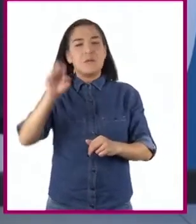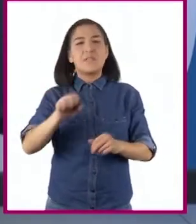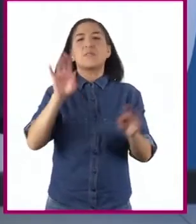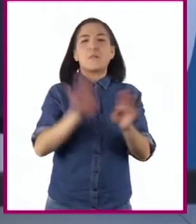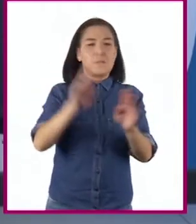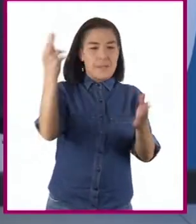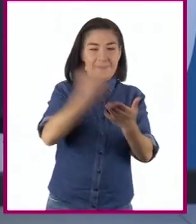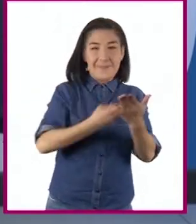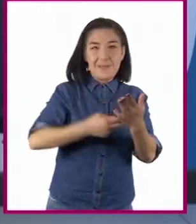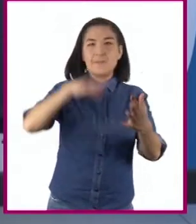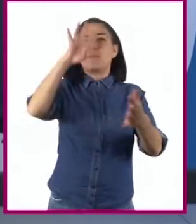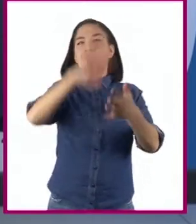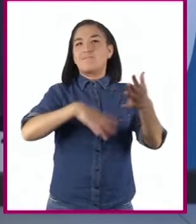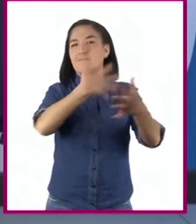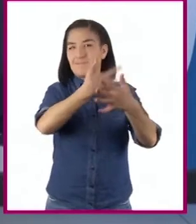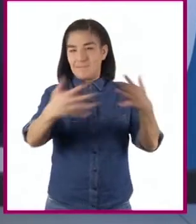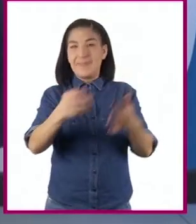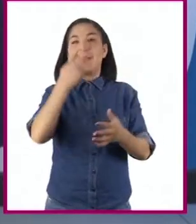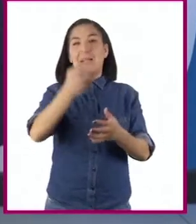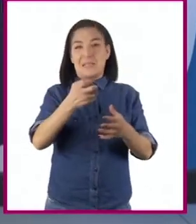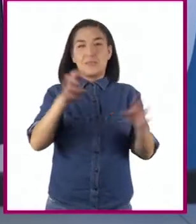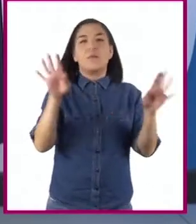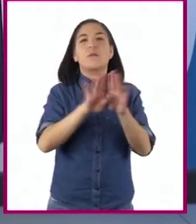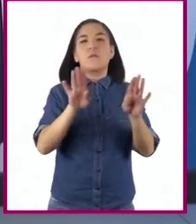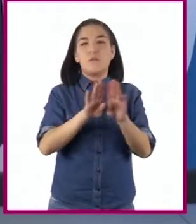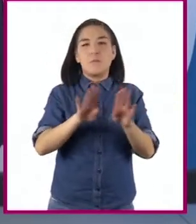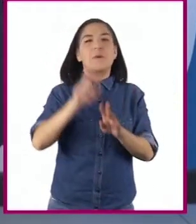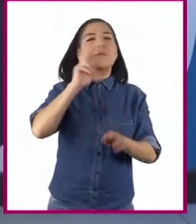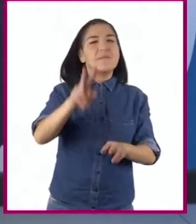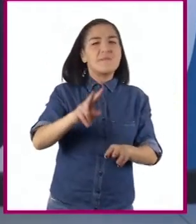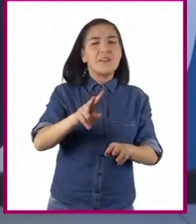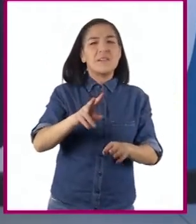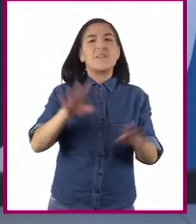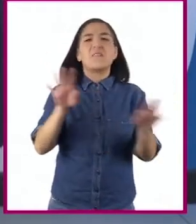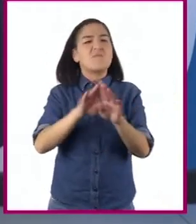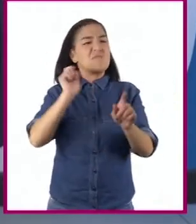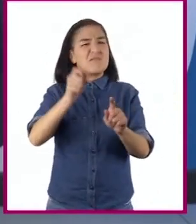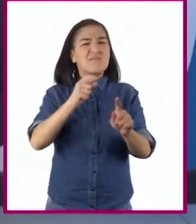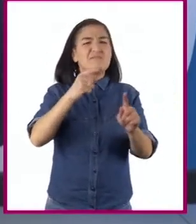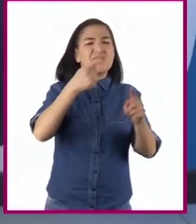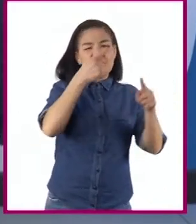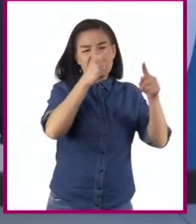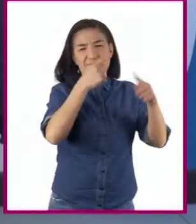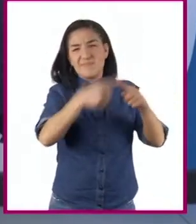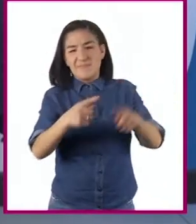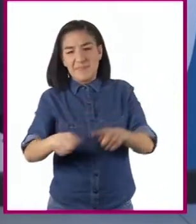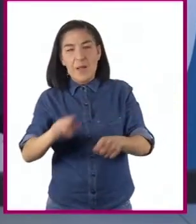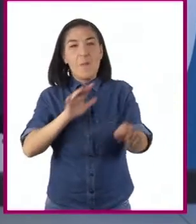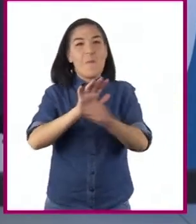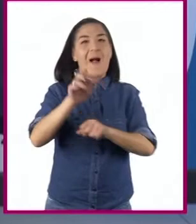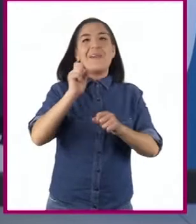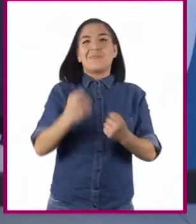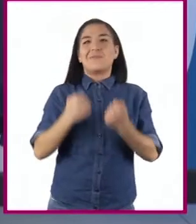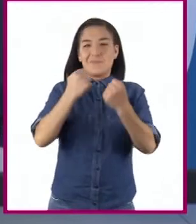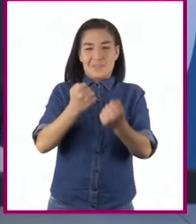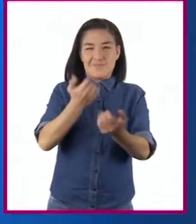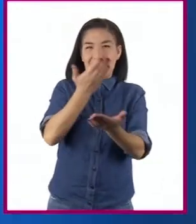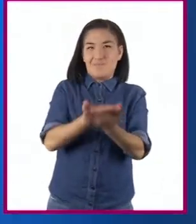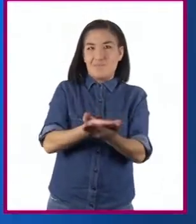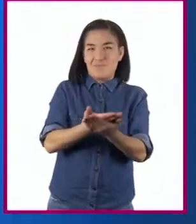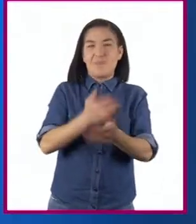un diagrama de cuerpo libre y que en este pueden indicar todas las fuerzas que estén aplicándose a un